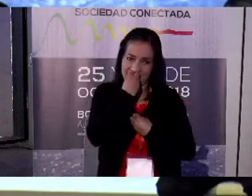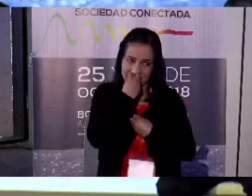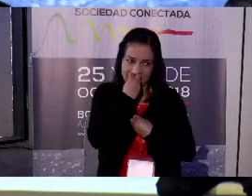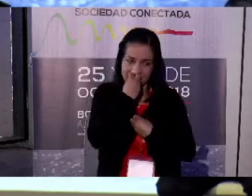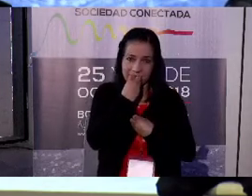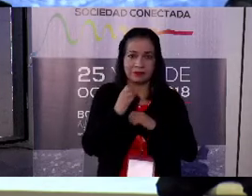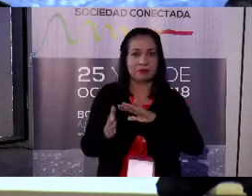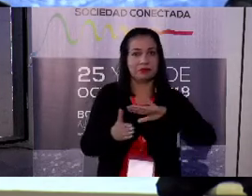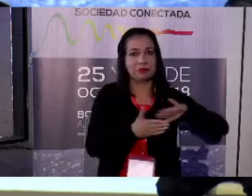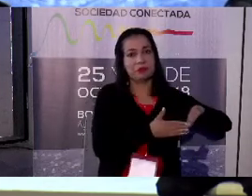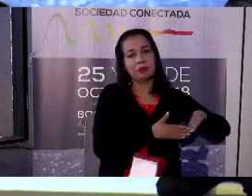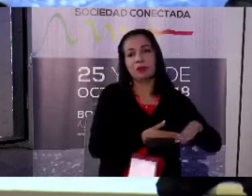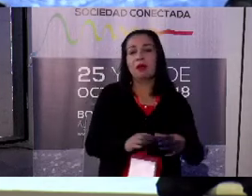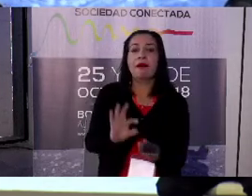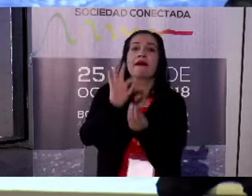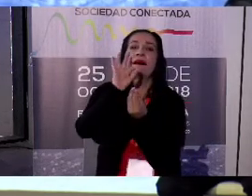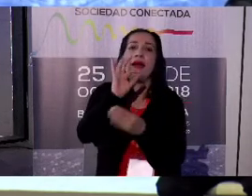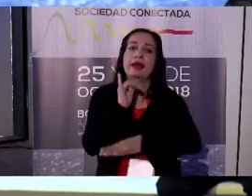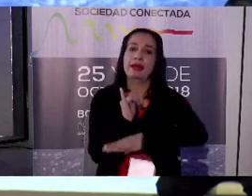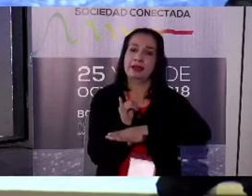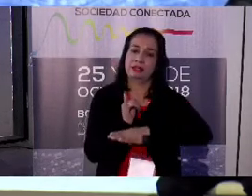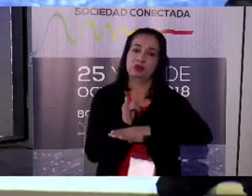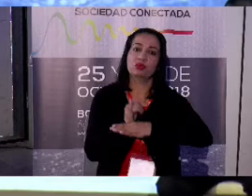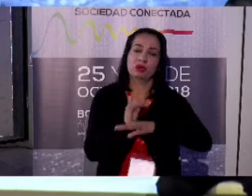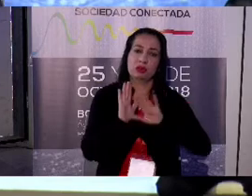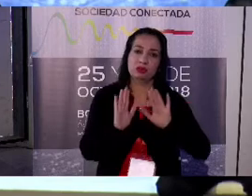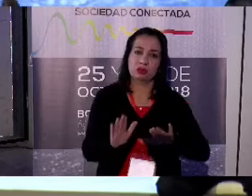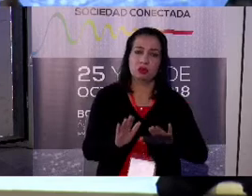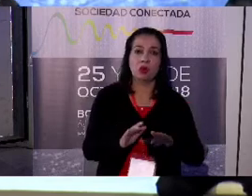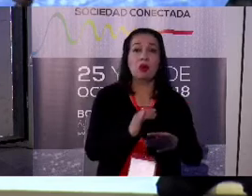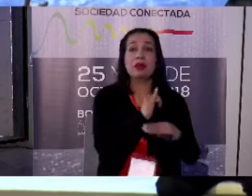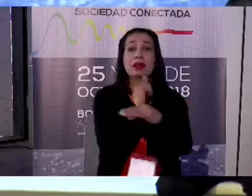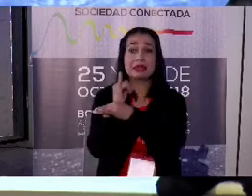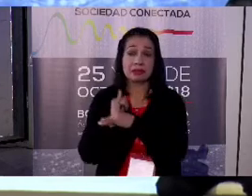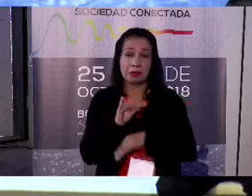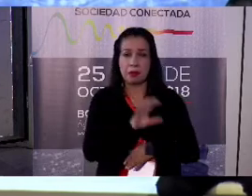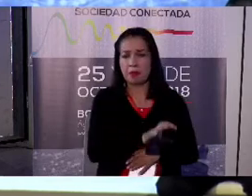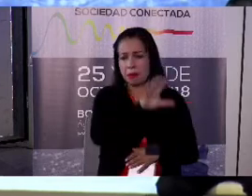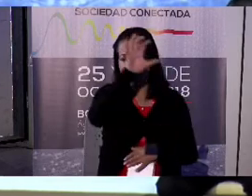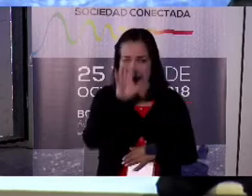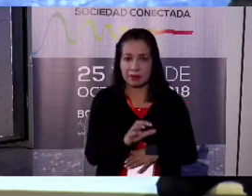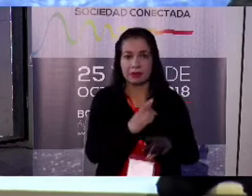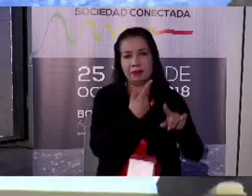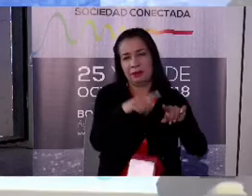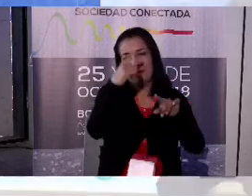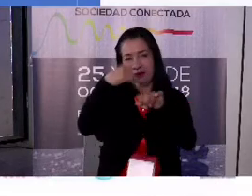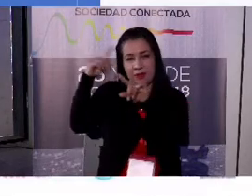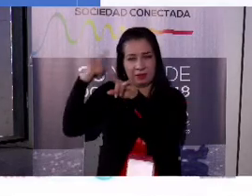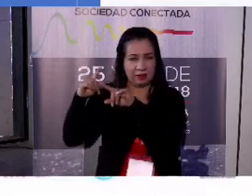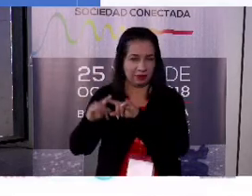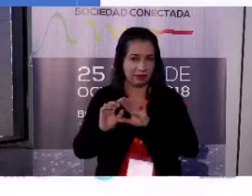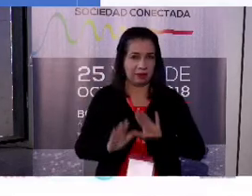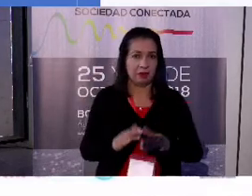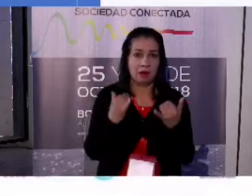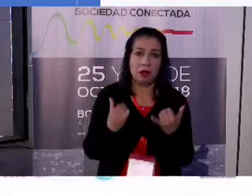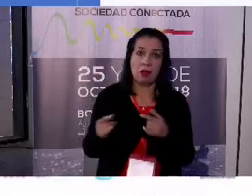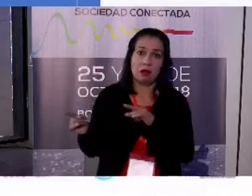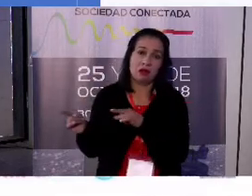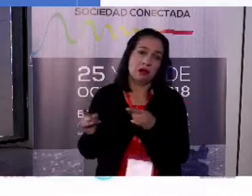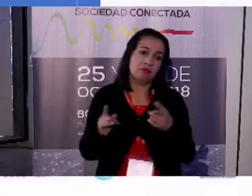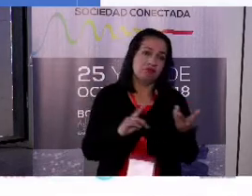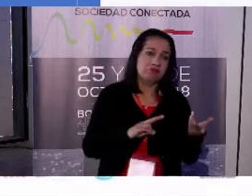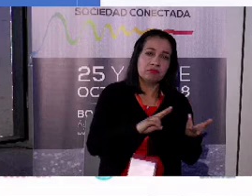parte de la calidad institucional digo las instituciones de los diferentes países son diferentes aquí hay menos correlación